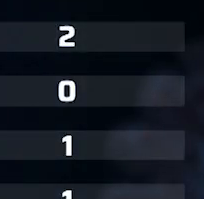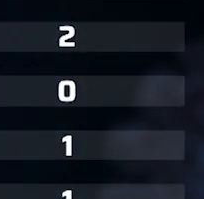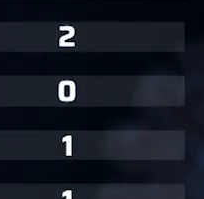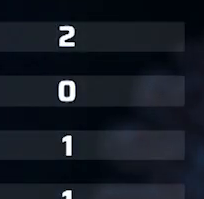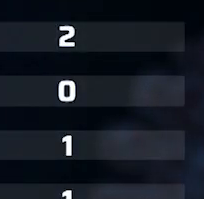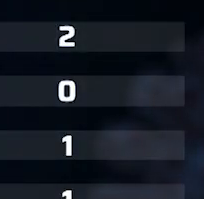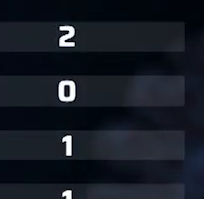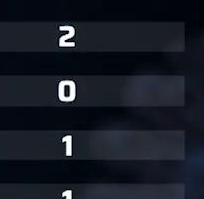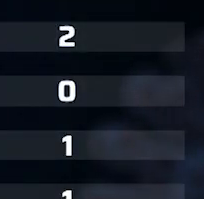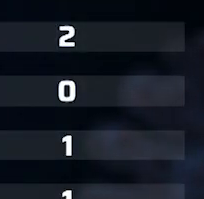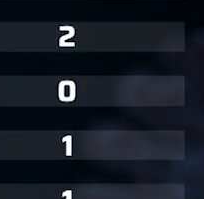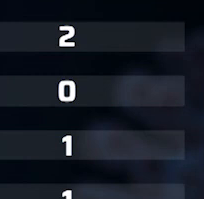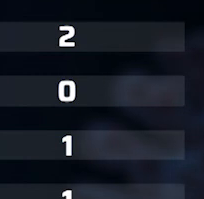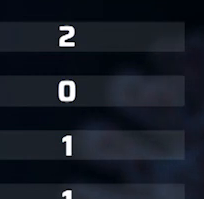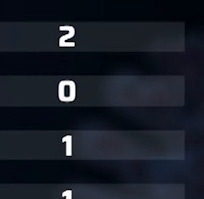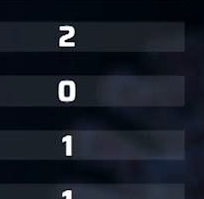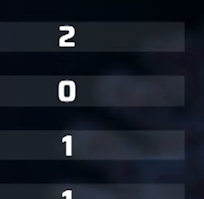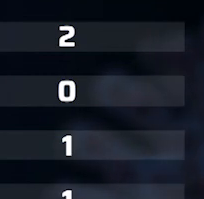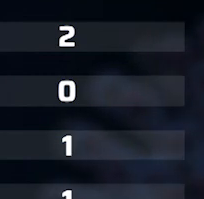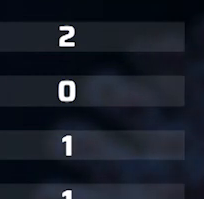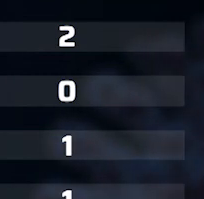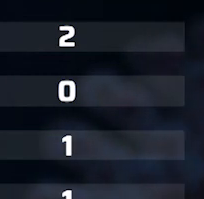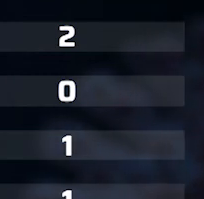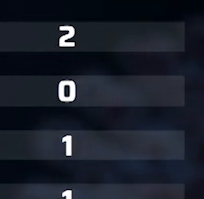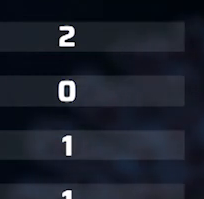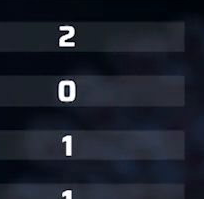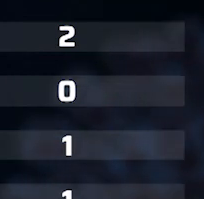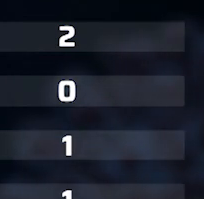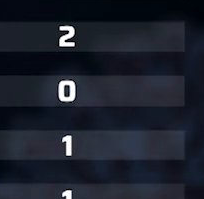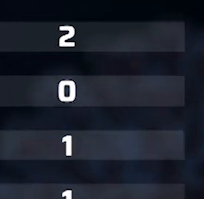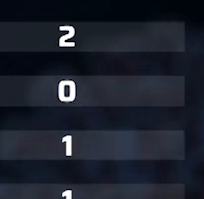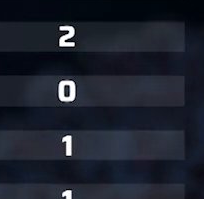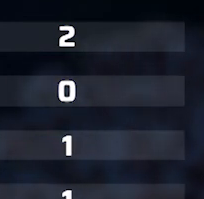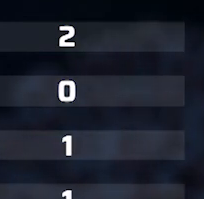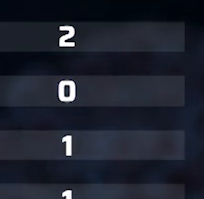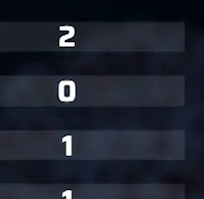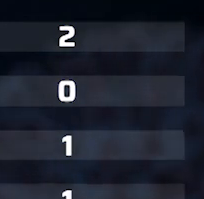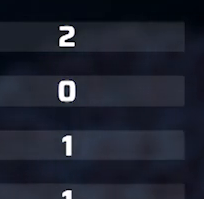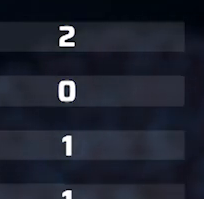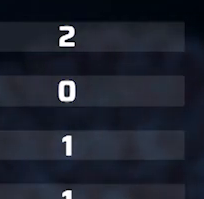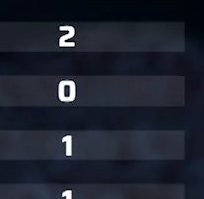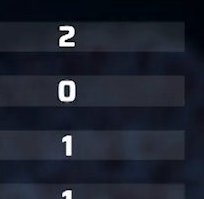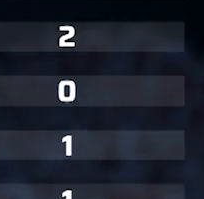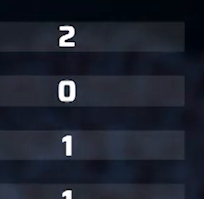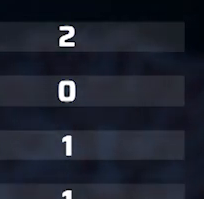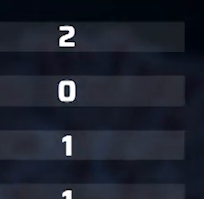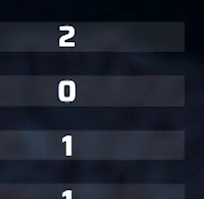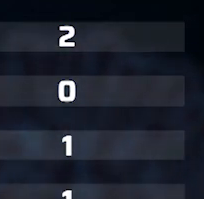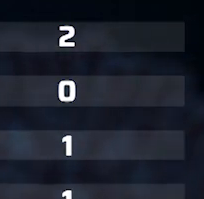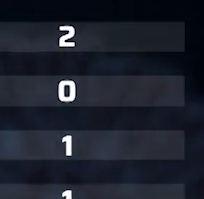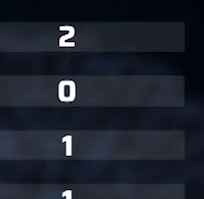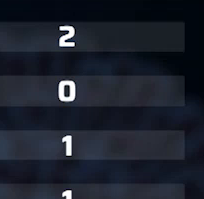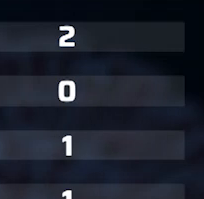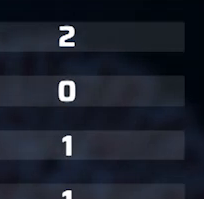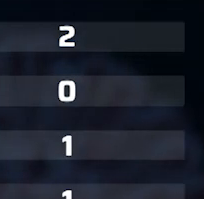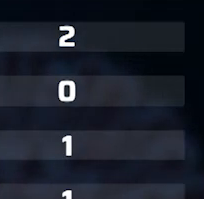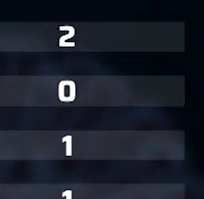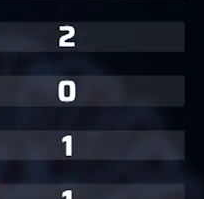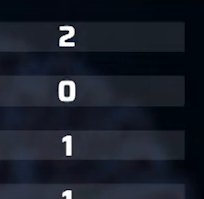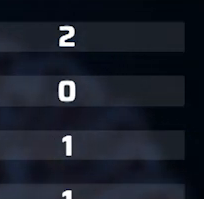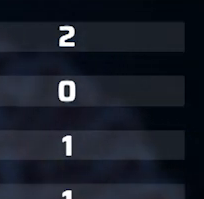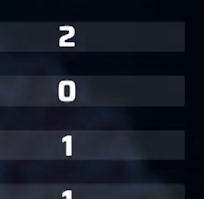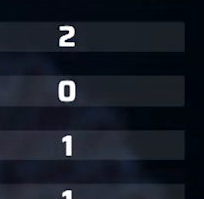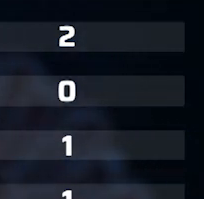85 recuperados, 2 personas fallecidas. Chinchiná, 25 casos, 12 recuperados. Villa María, 37 casos, 20 recuperados, 1